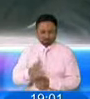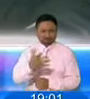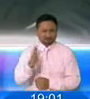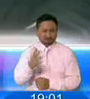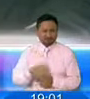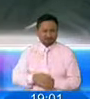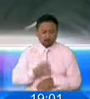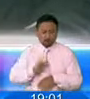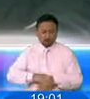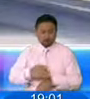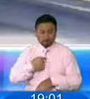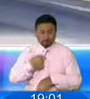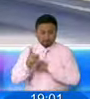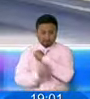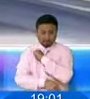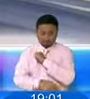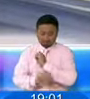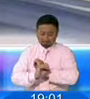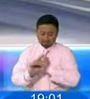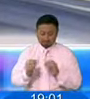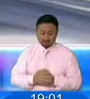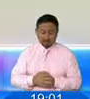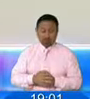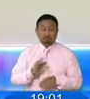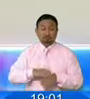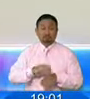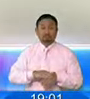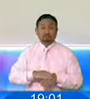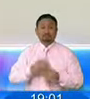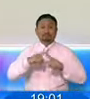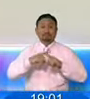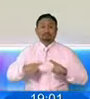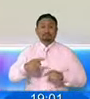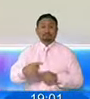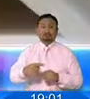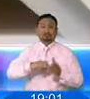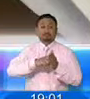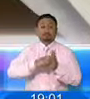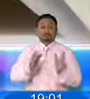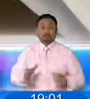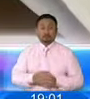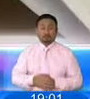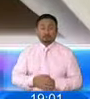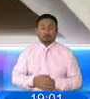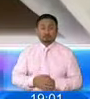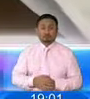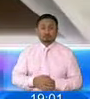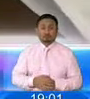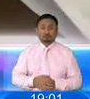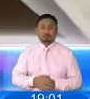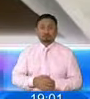de responsabilidad penal, que habría sido firmado por el ex contralor subrogante